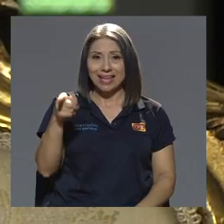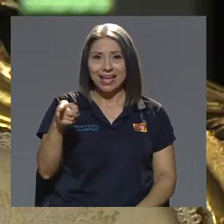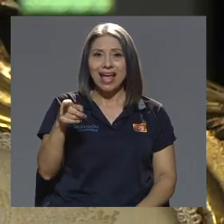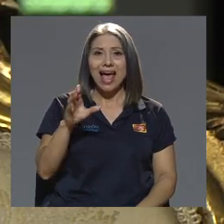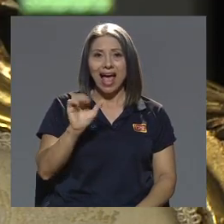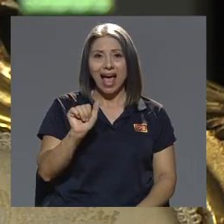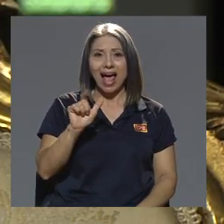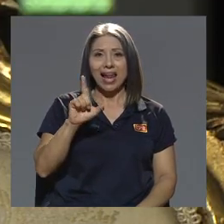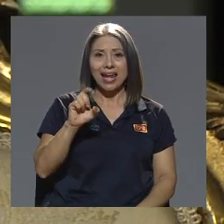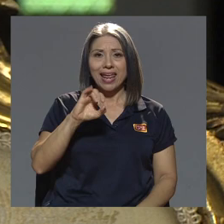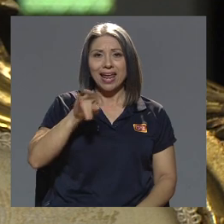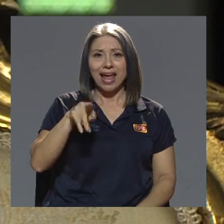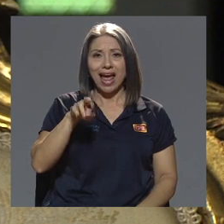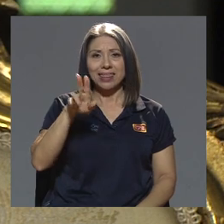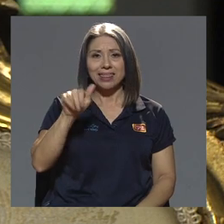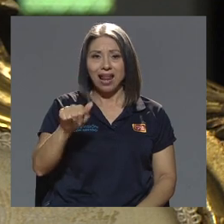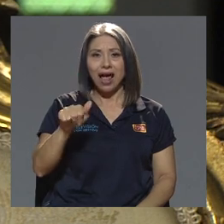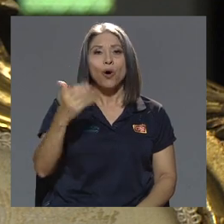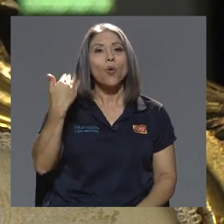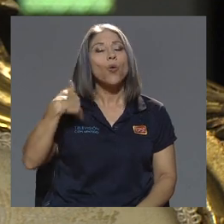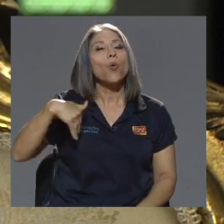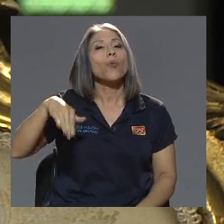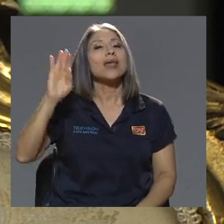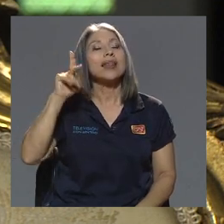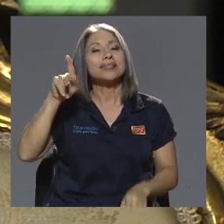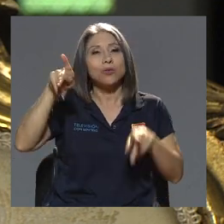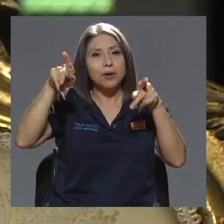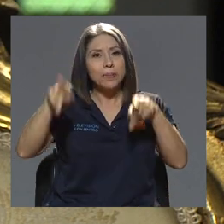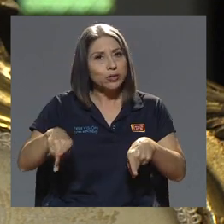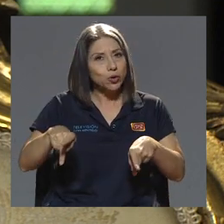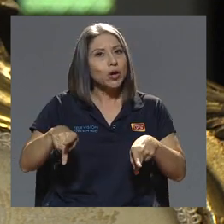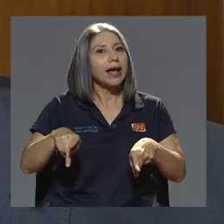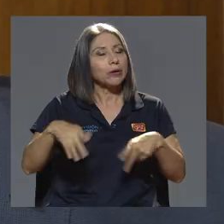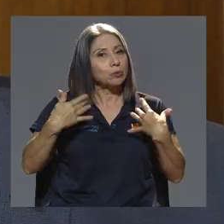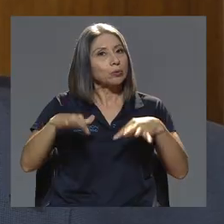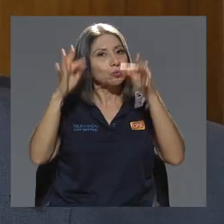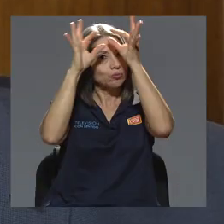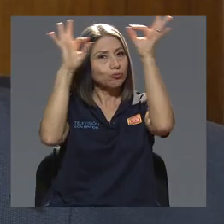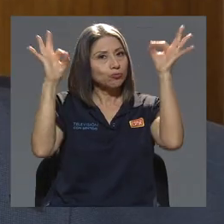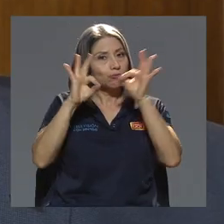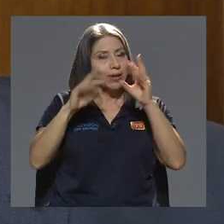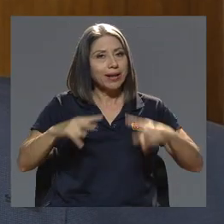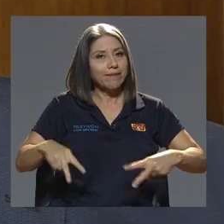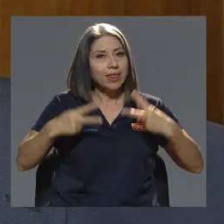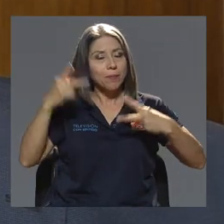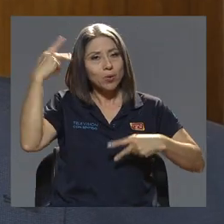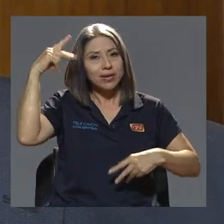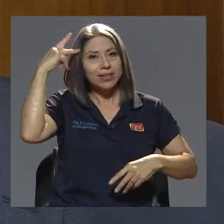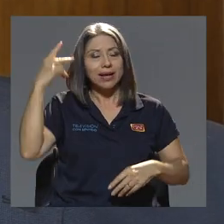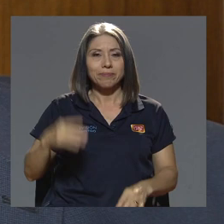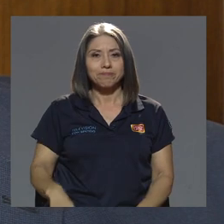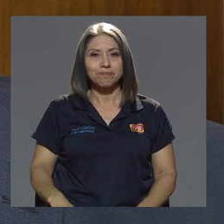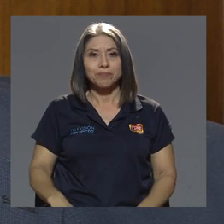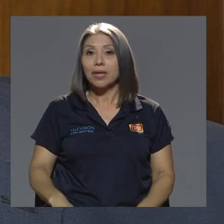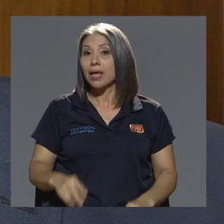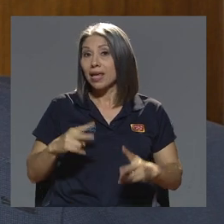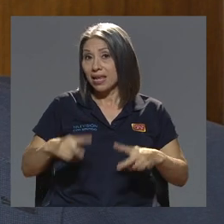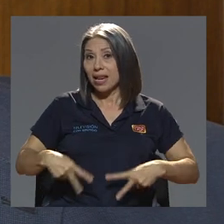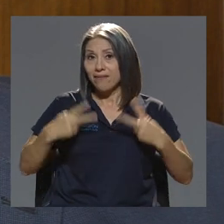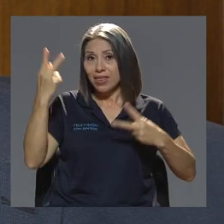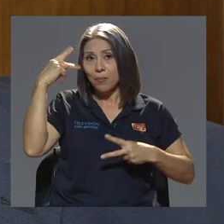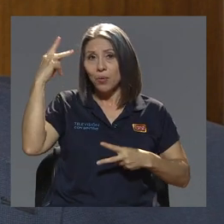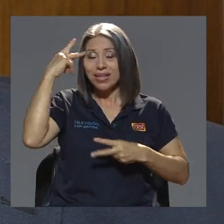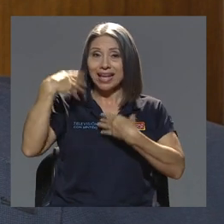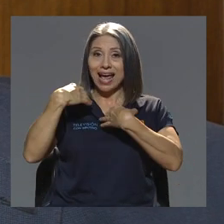hubiera sido una persona que hubiera descollado en la vida política. Y la vida política la hace a usted